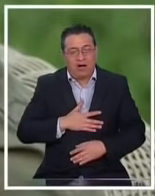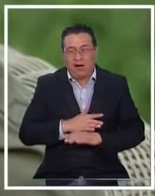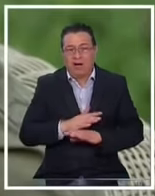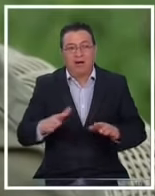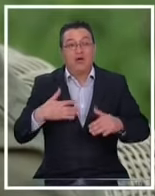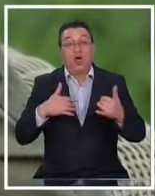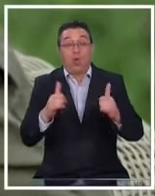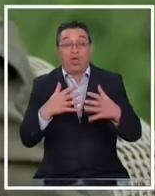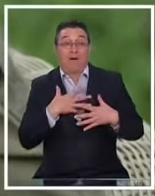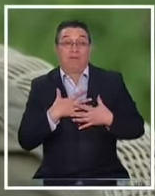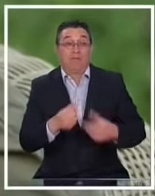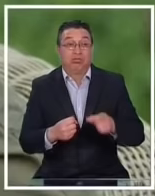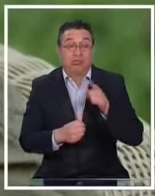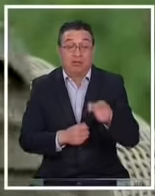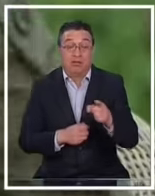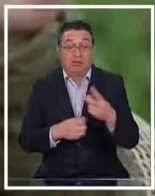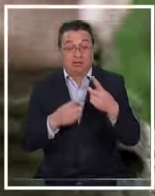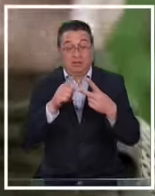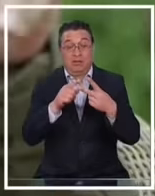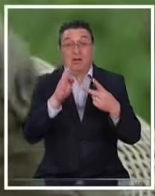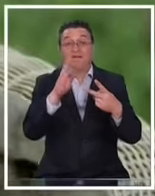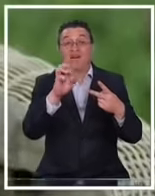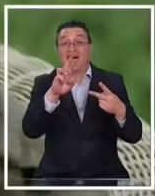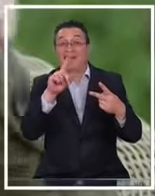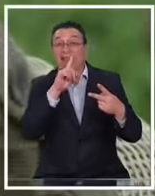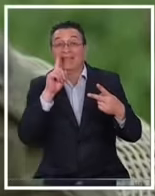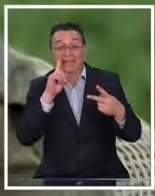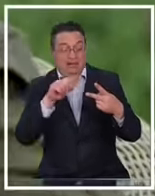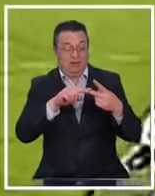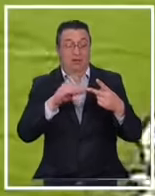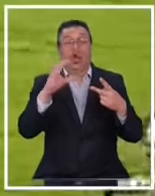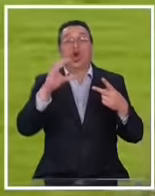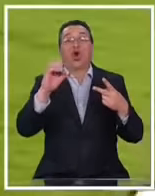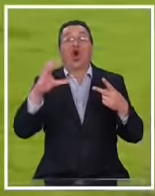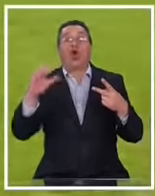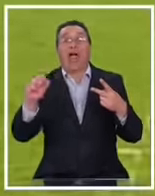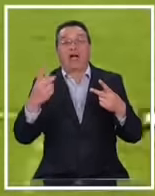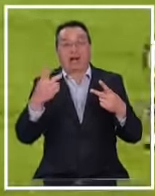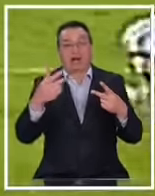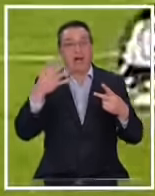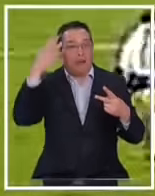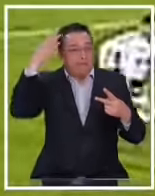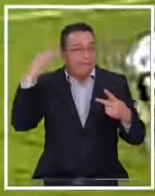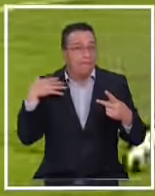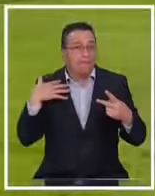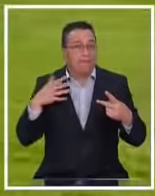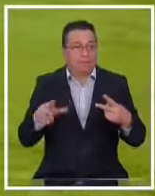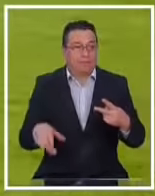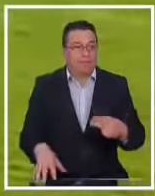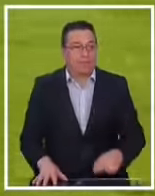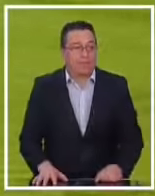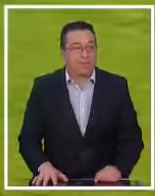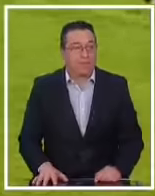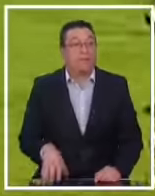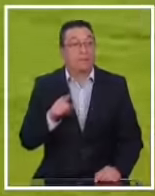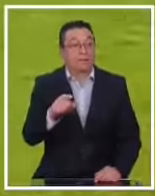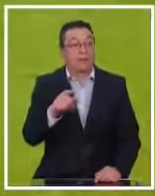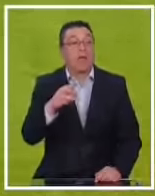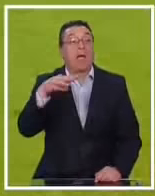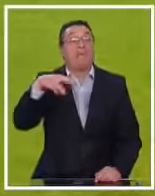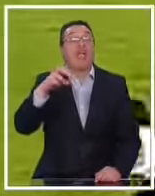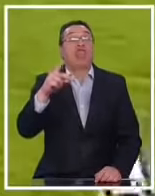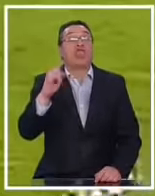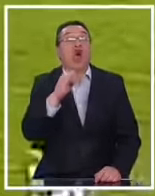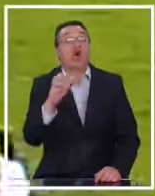mi jugador favorito eran dos, en realidad, era Partichotto y Coca Mendoza. Por la derecha viene Mendoza. Ahí va Mendoza,